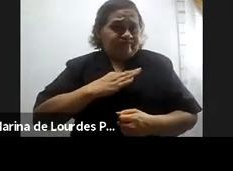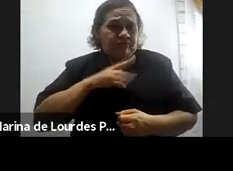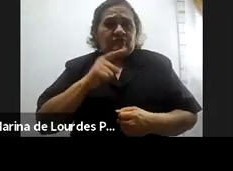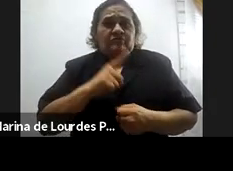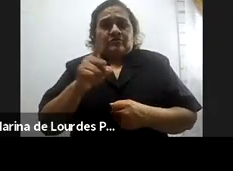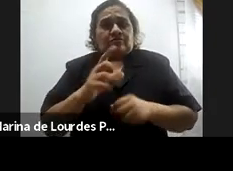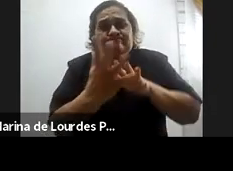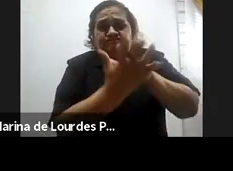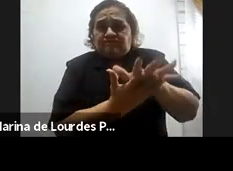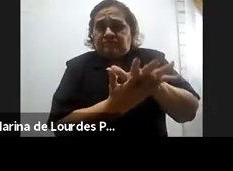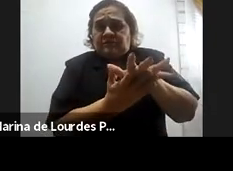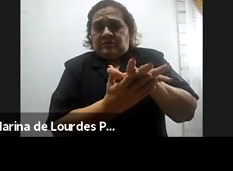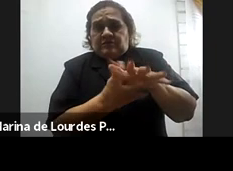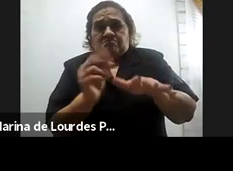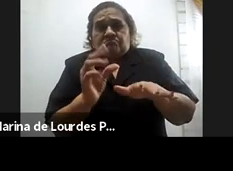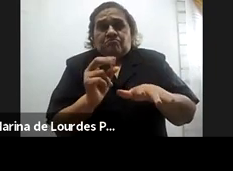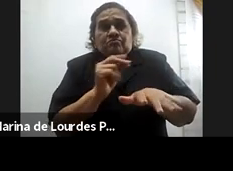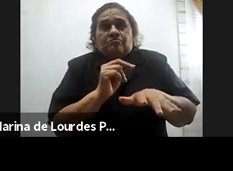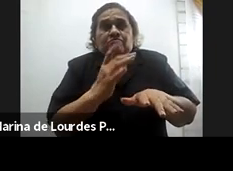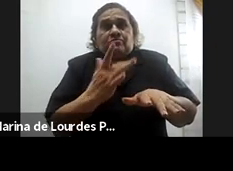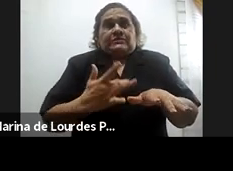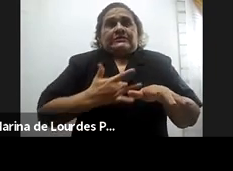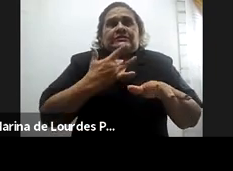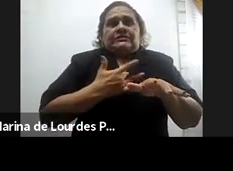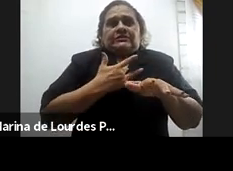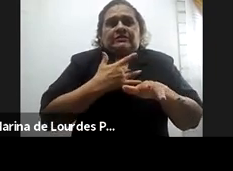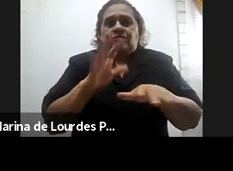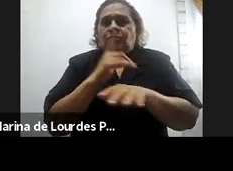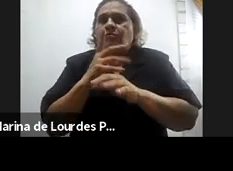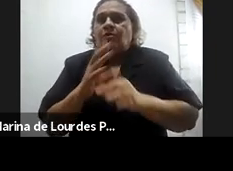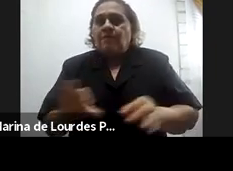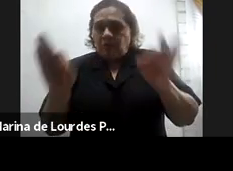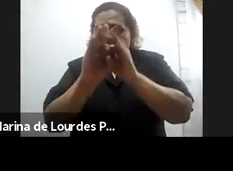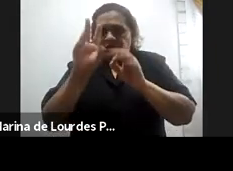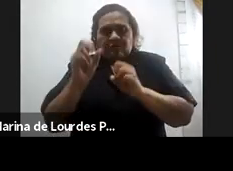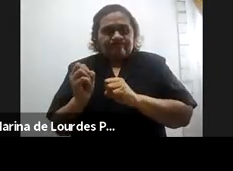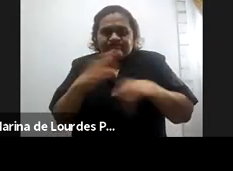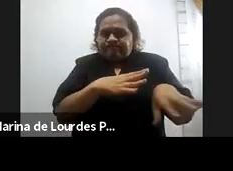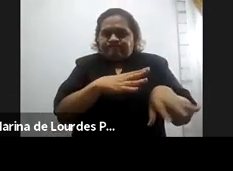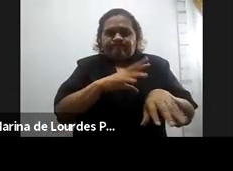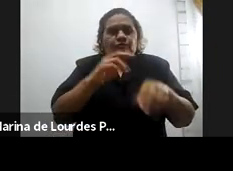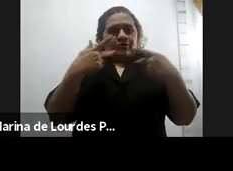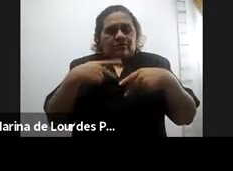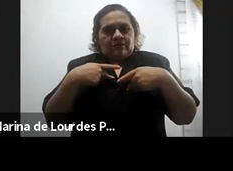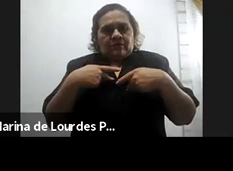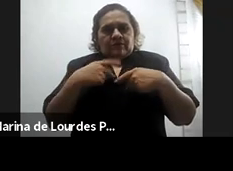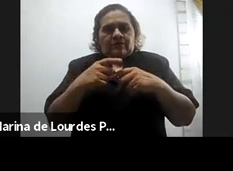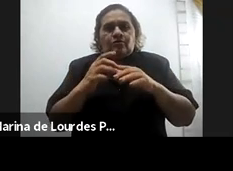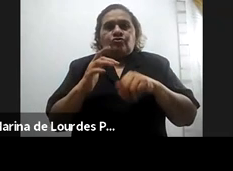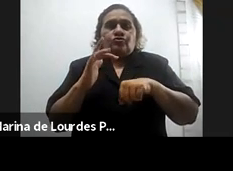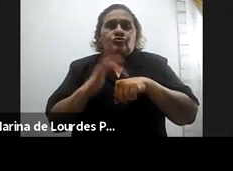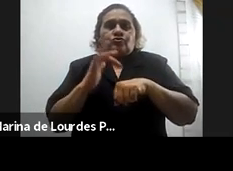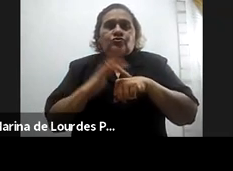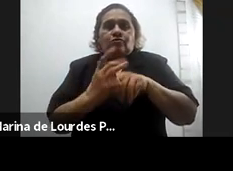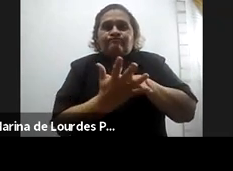persona con diabetes ni siquiera la va a sentir. Entonces, por eso es muy importante que no dejemos que otras personas nos toquen las